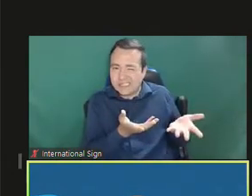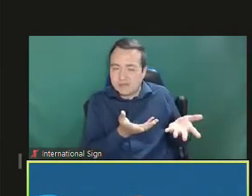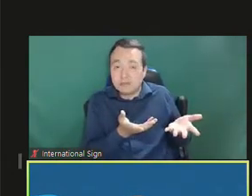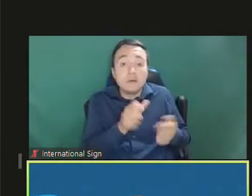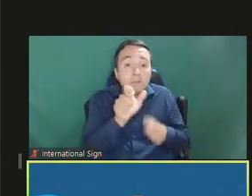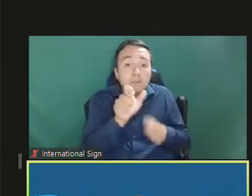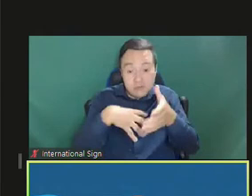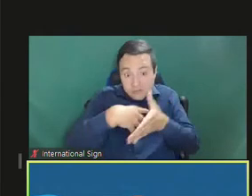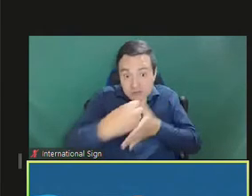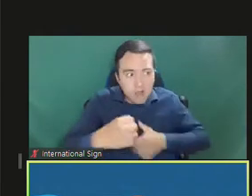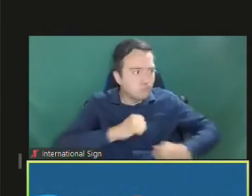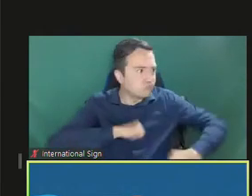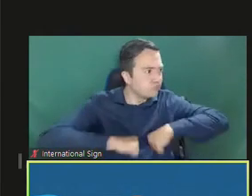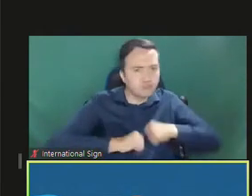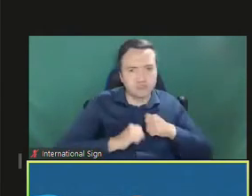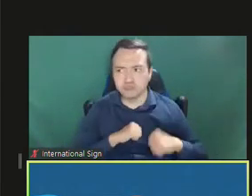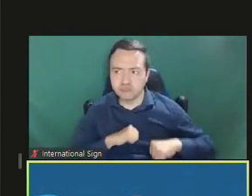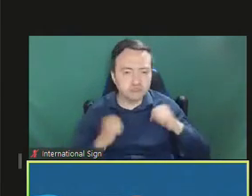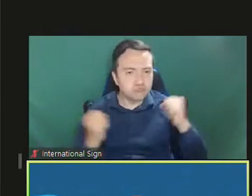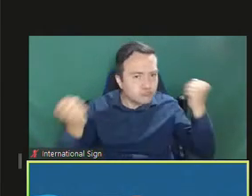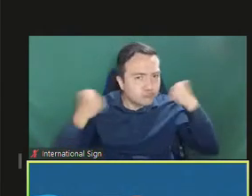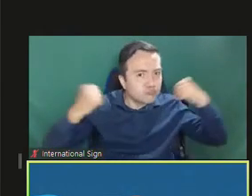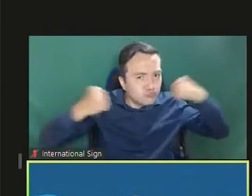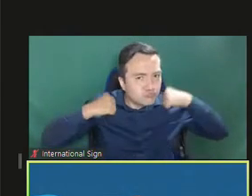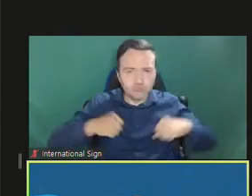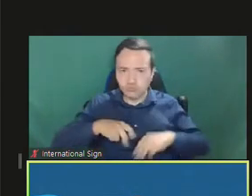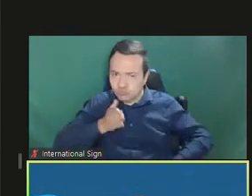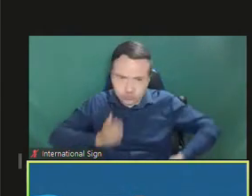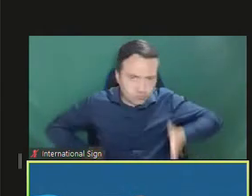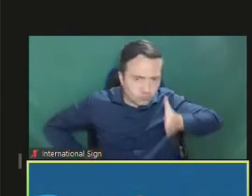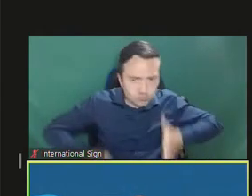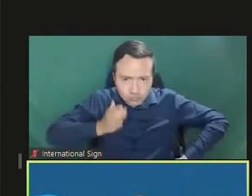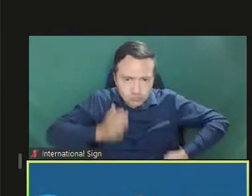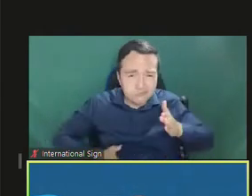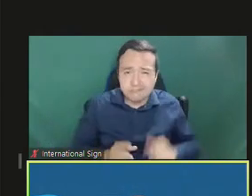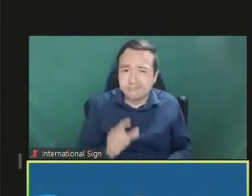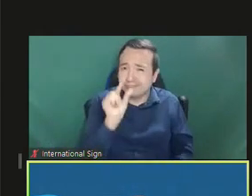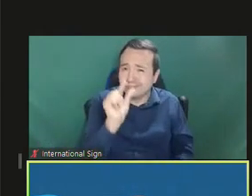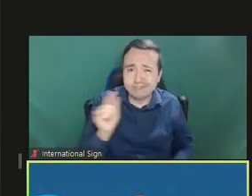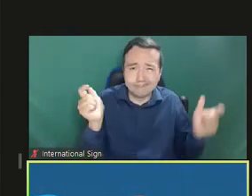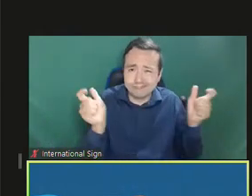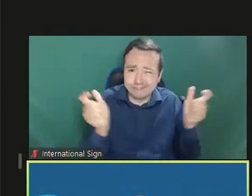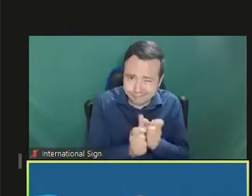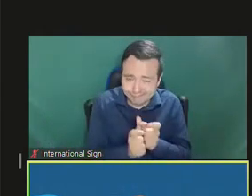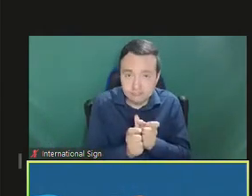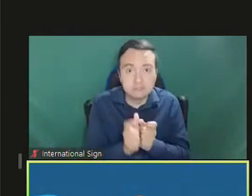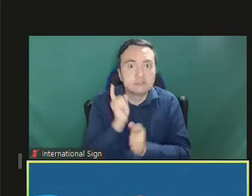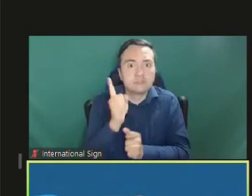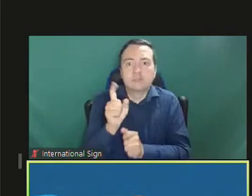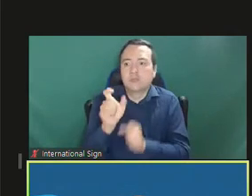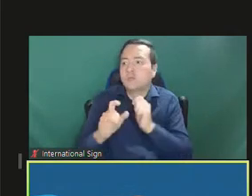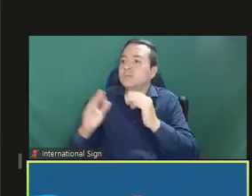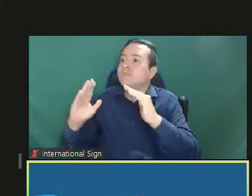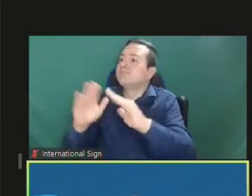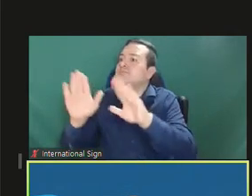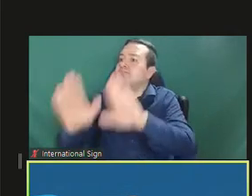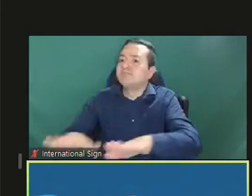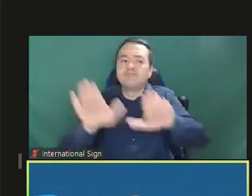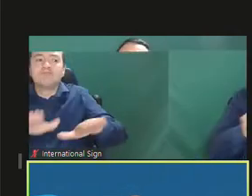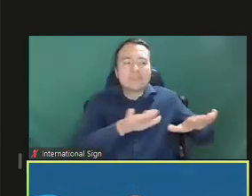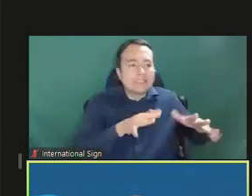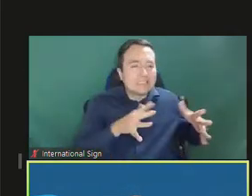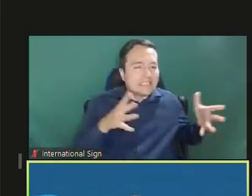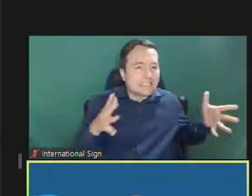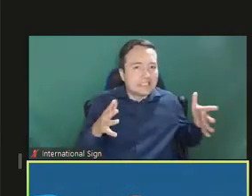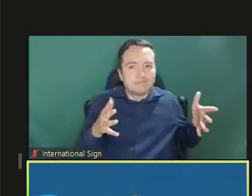los cuales se votaron más desafiantes para lugares que se encuentran confinados en los mayores avances se han logrado